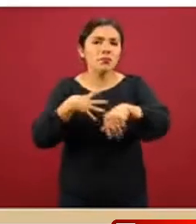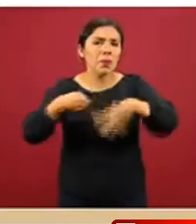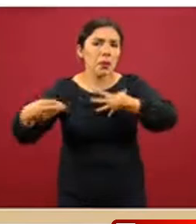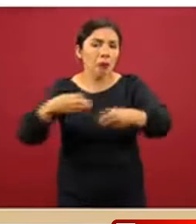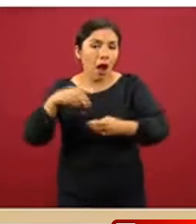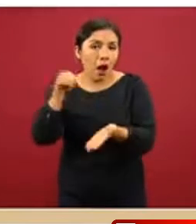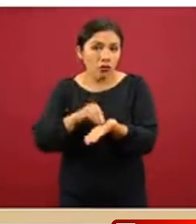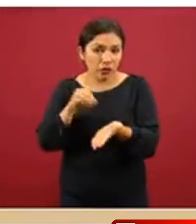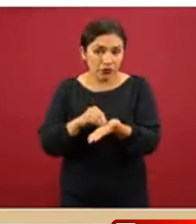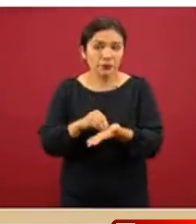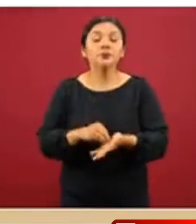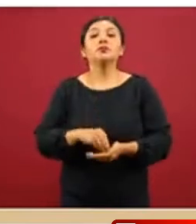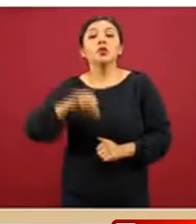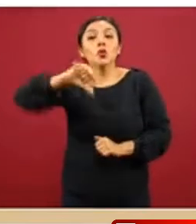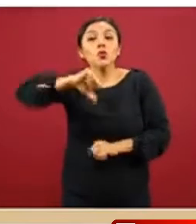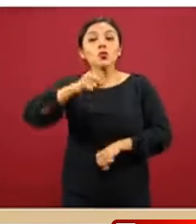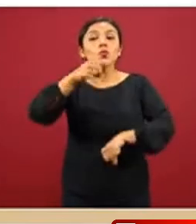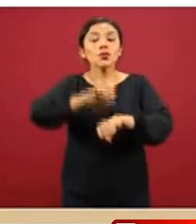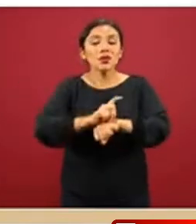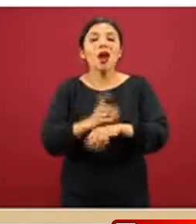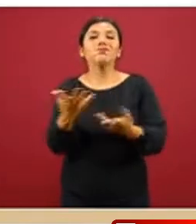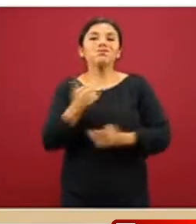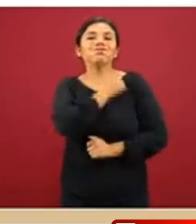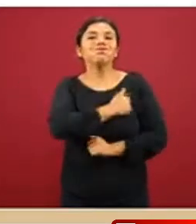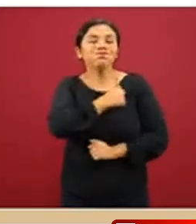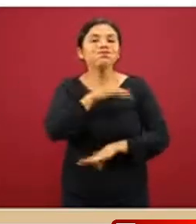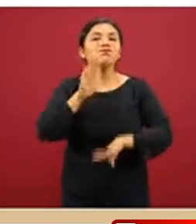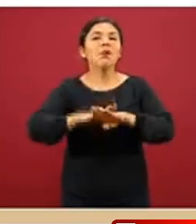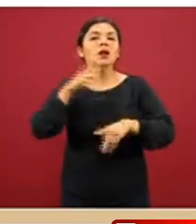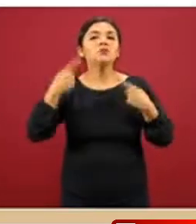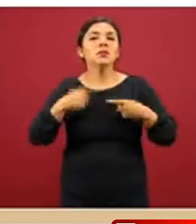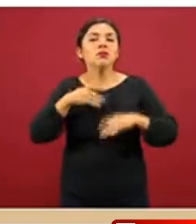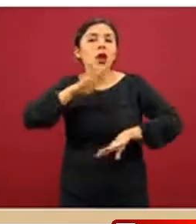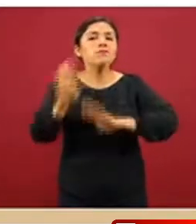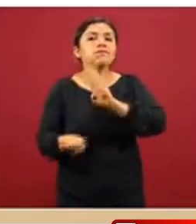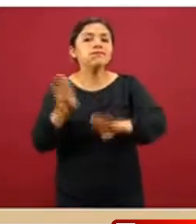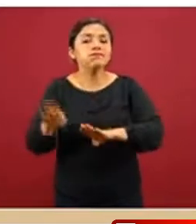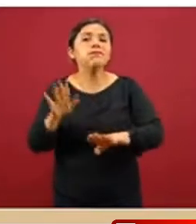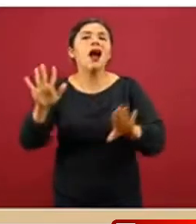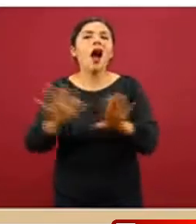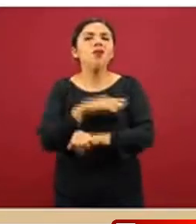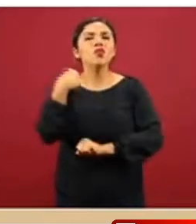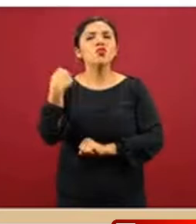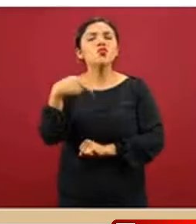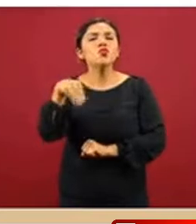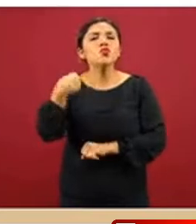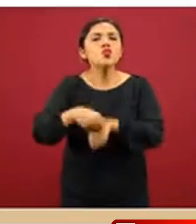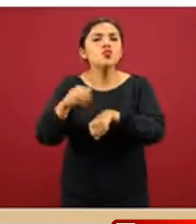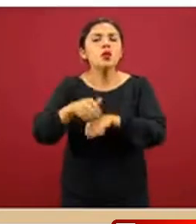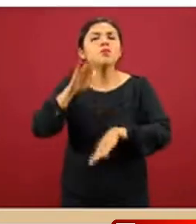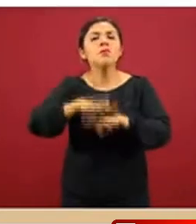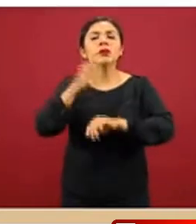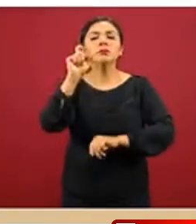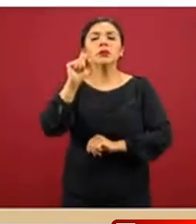México, y el día de hoy también lamentablemente se actualiza el número de defunciones con